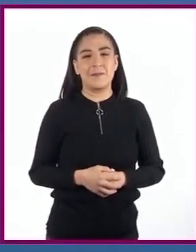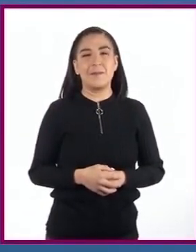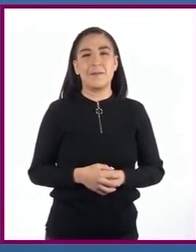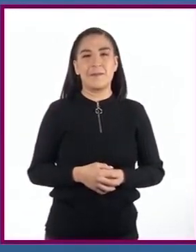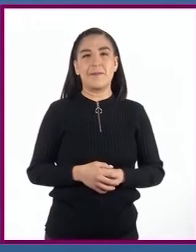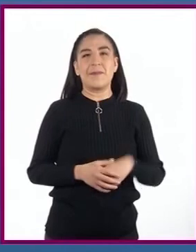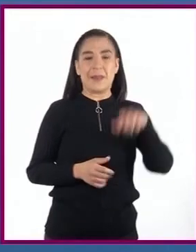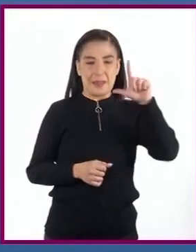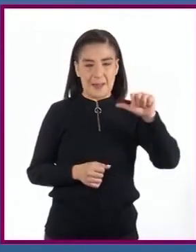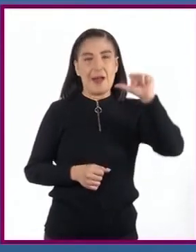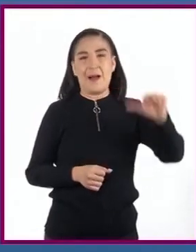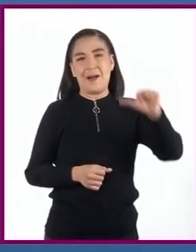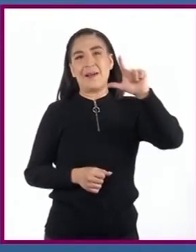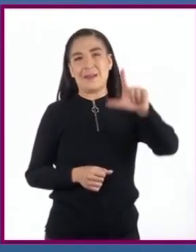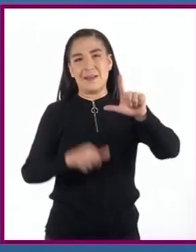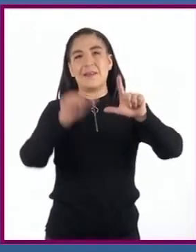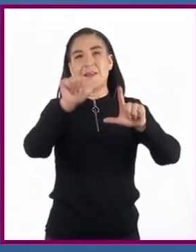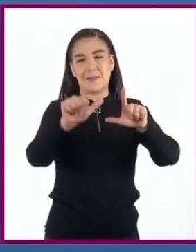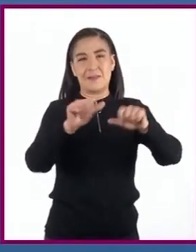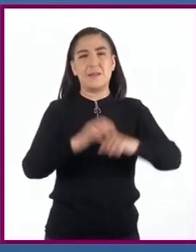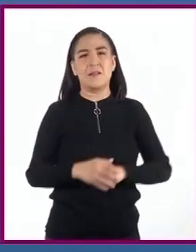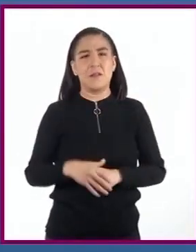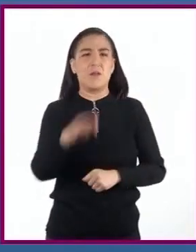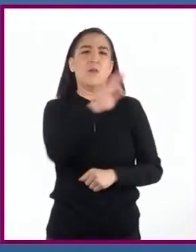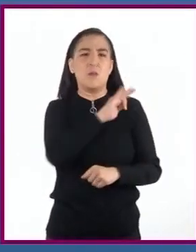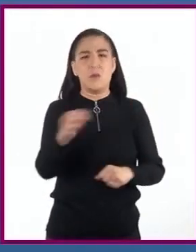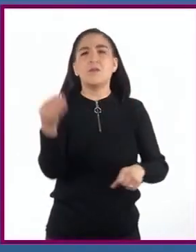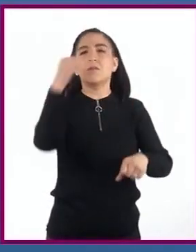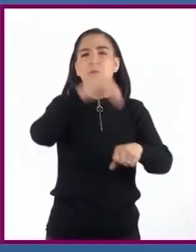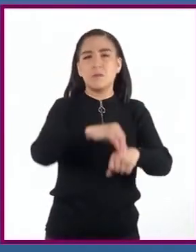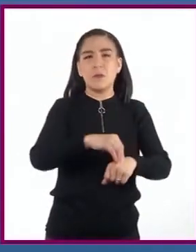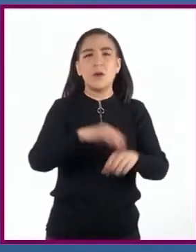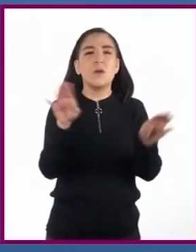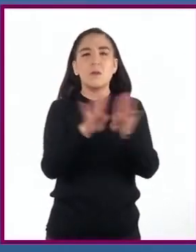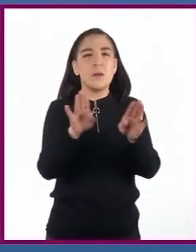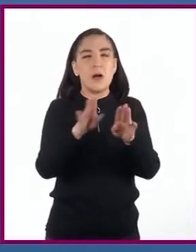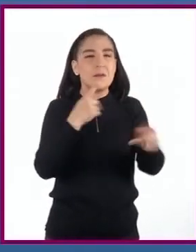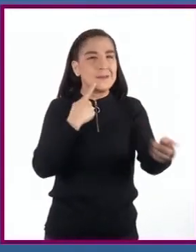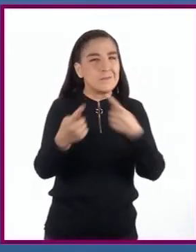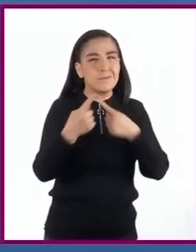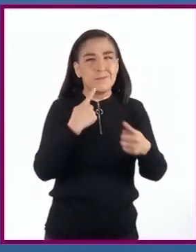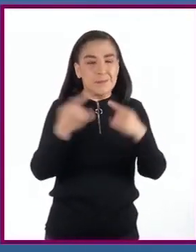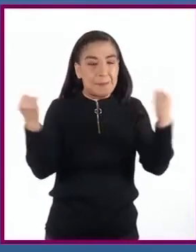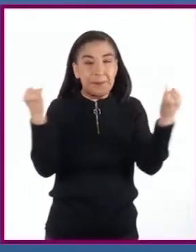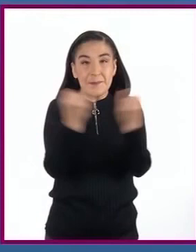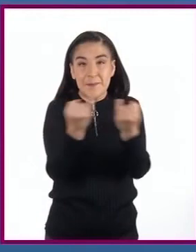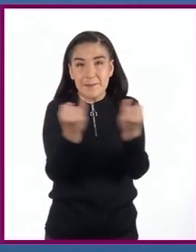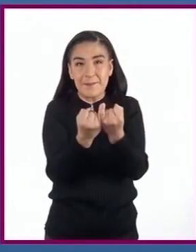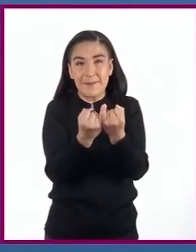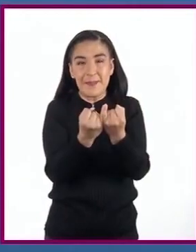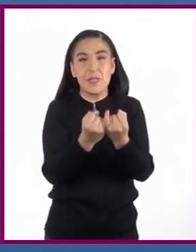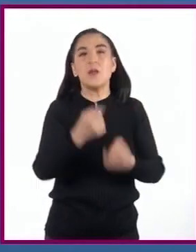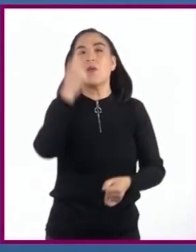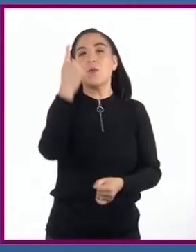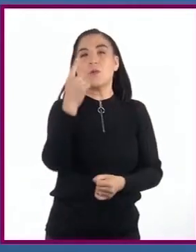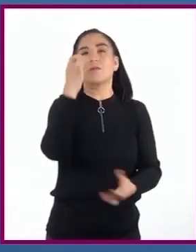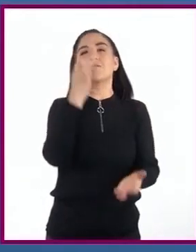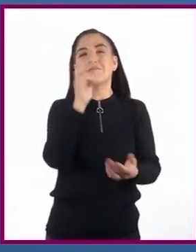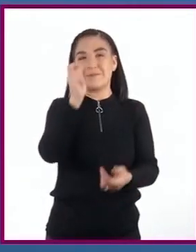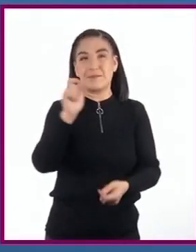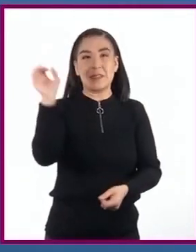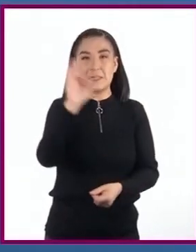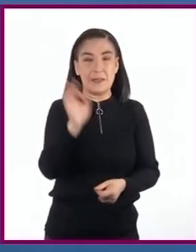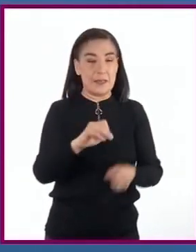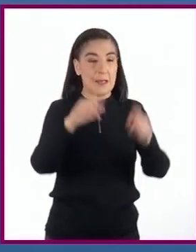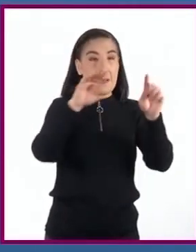mayúsculas ALA. ¿Se puede establecer un criterio de congruencia solamente con las medidas de los